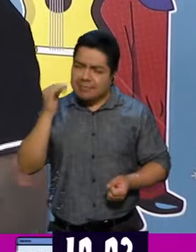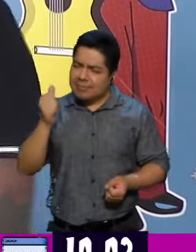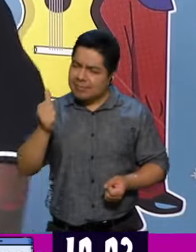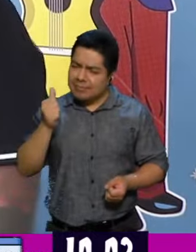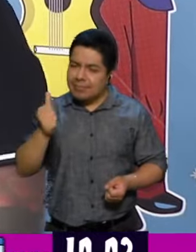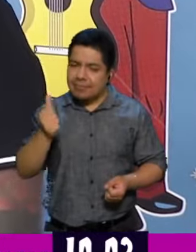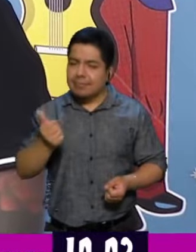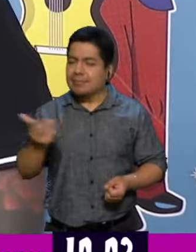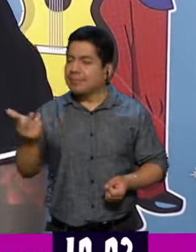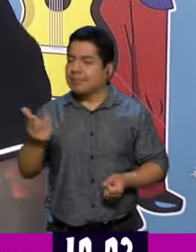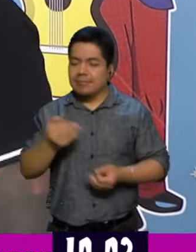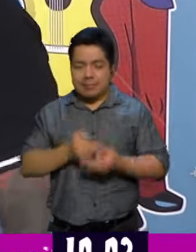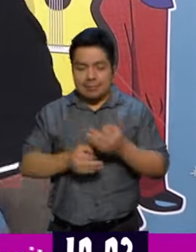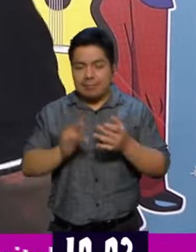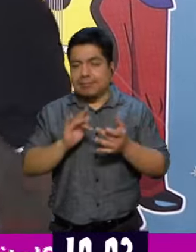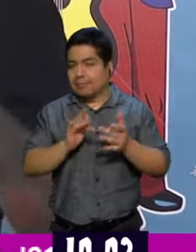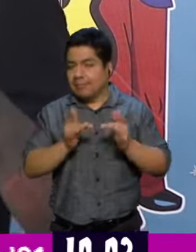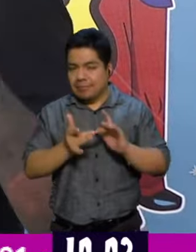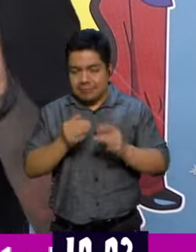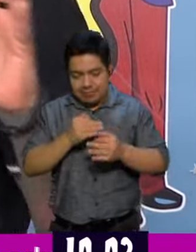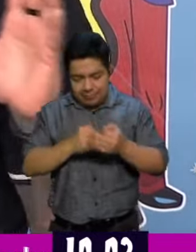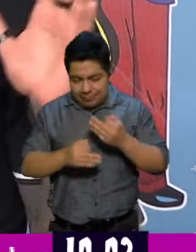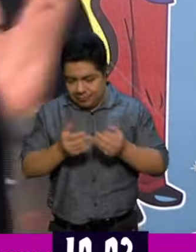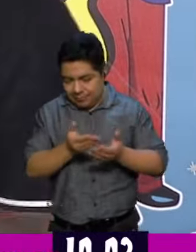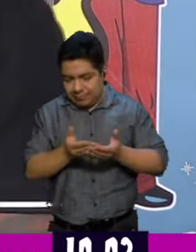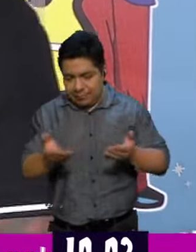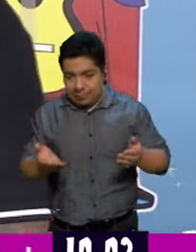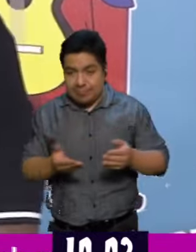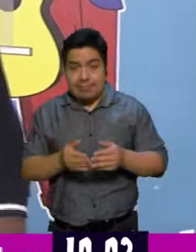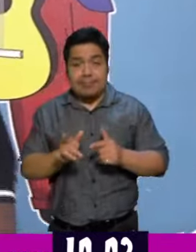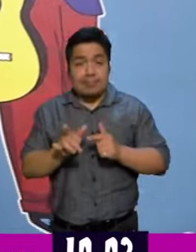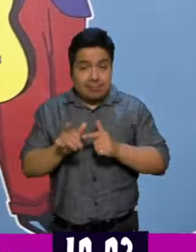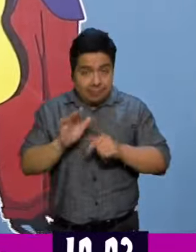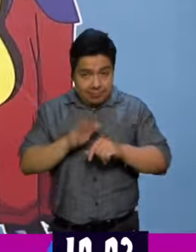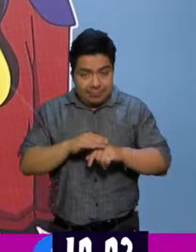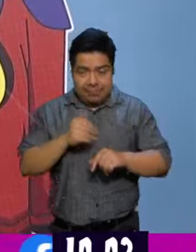mango. Díganos todo, redes, todo, mi querido chef. Síganme, por